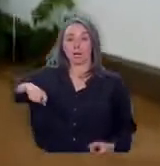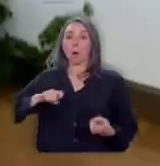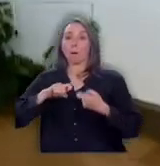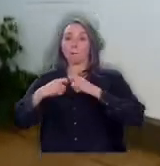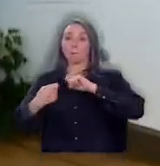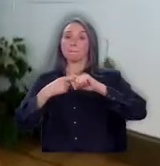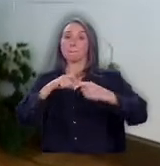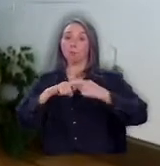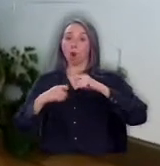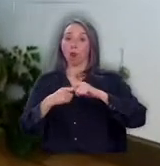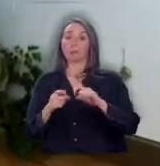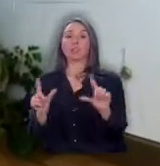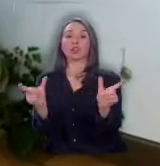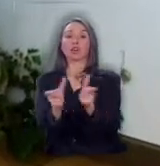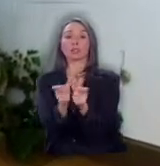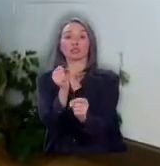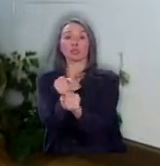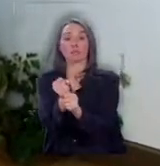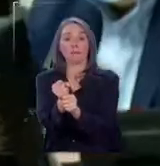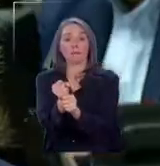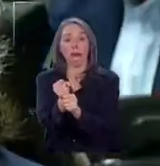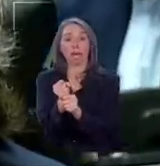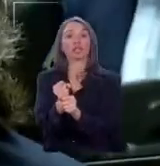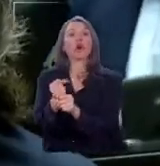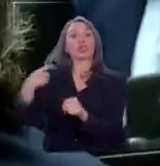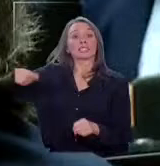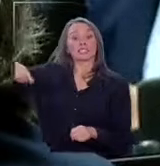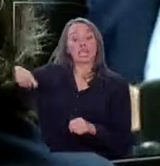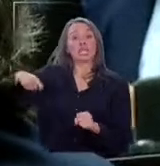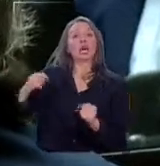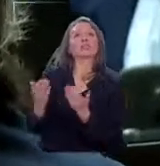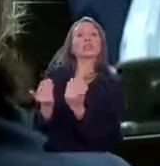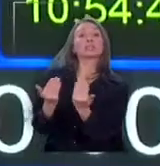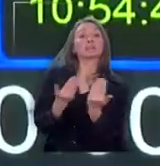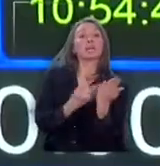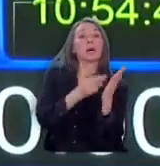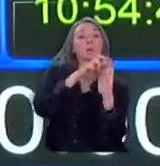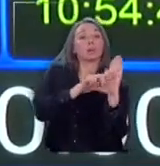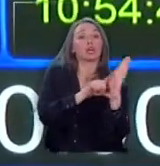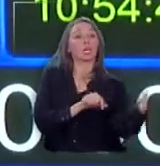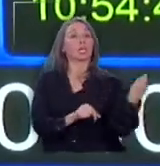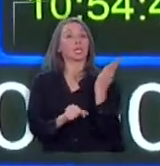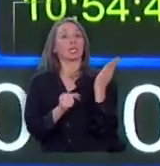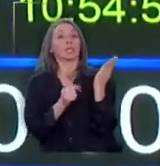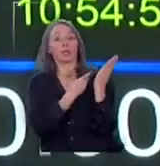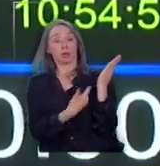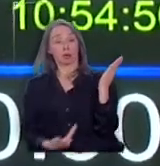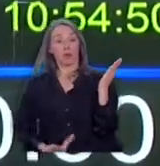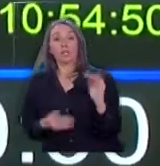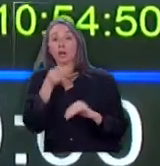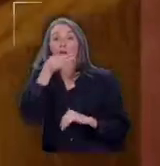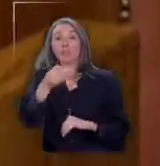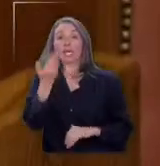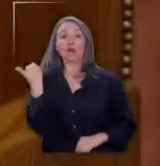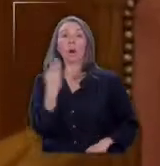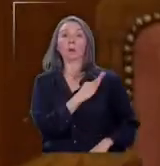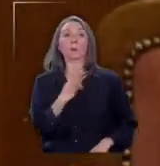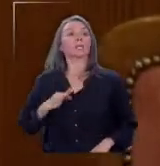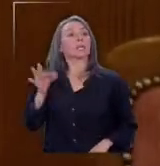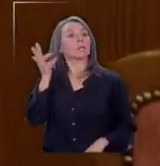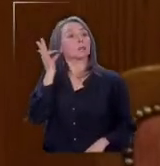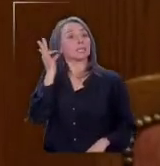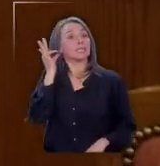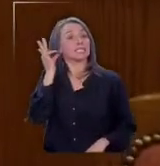polémica que no impidió que la comisión de trabajo del senado esperara una propuesta del ejecutivo que según había adelantado la ministra de la